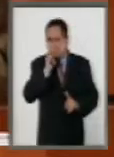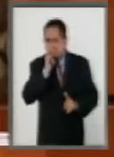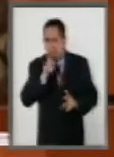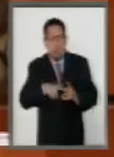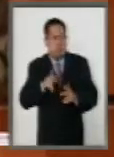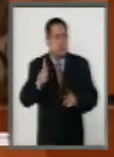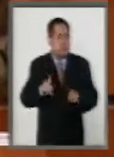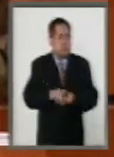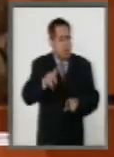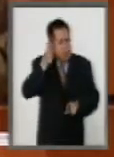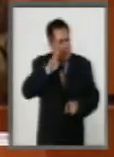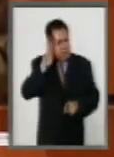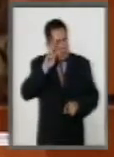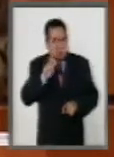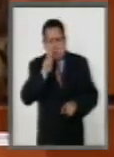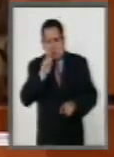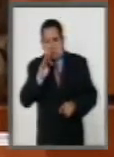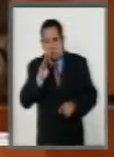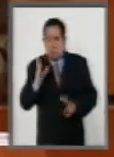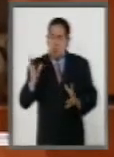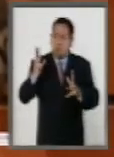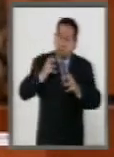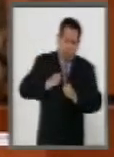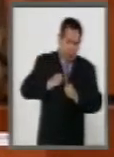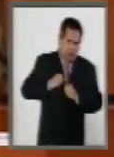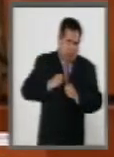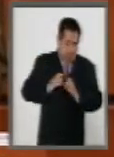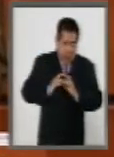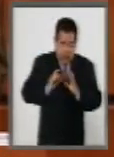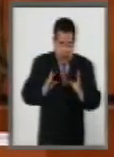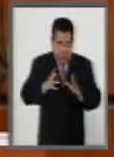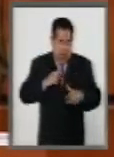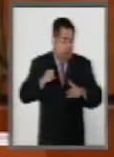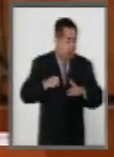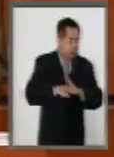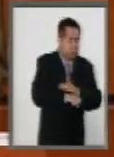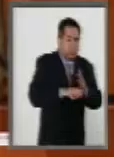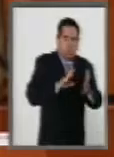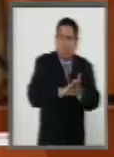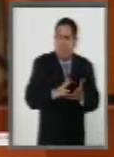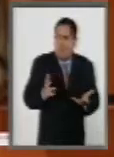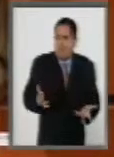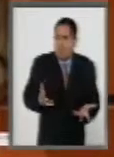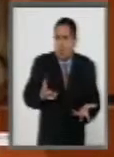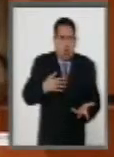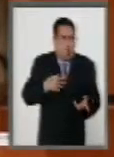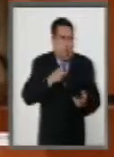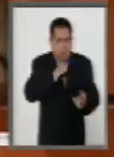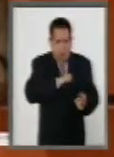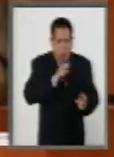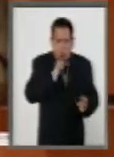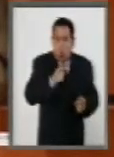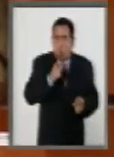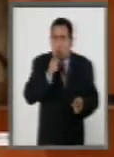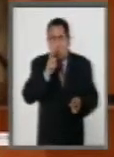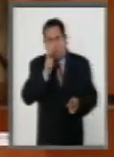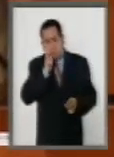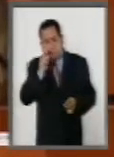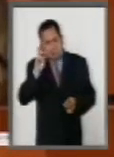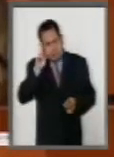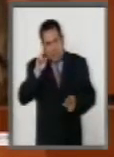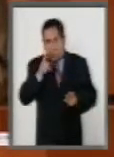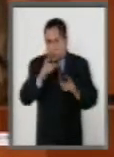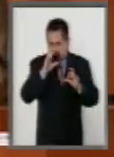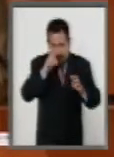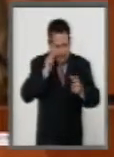vicio los agarraron en un momento determinado y ese vicio los tiene en la cárcel. Yo creo que se tiene que revisar de